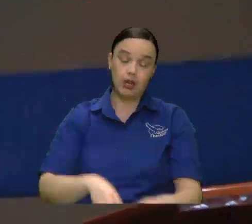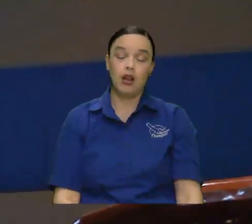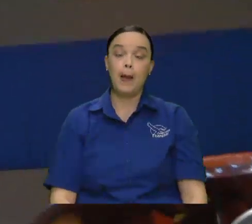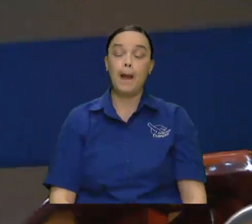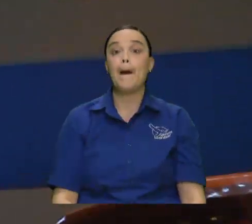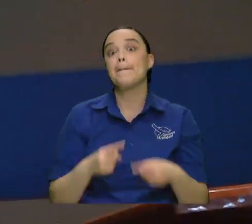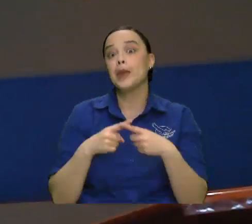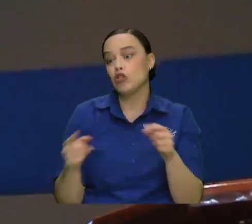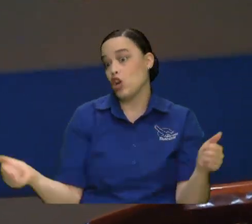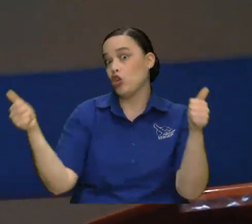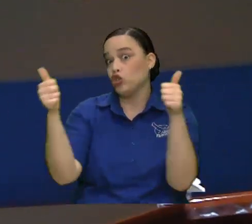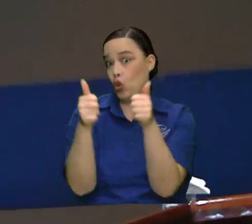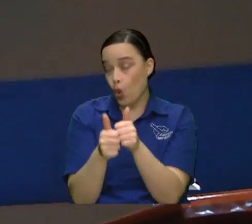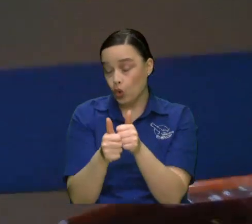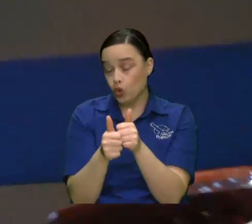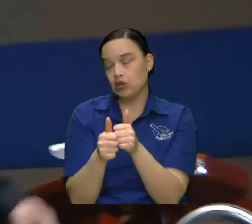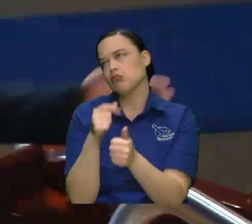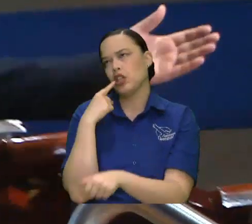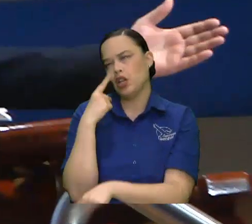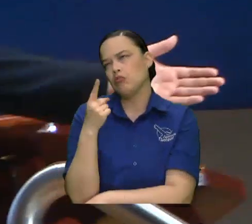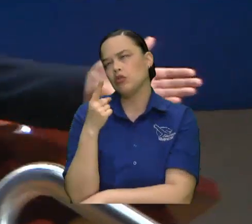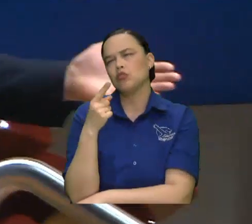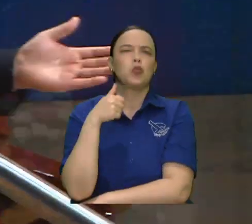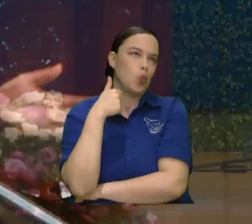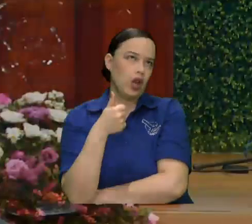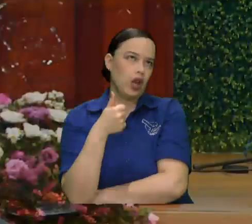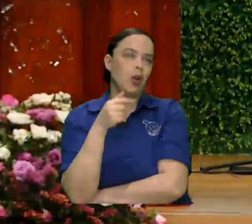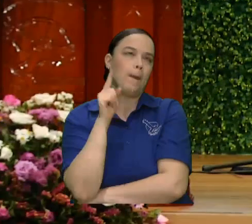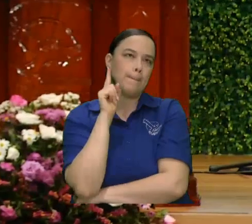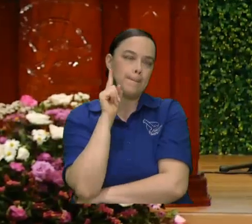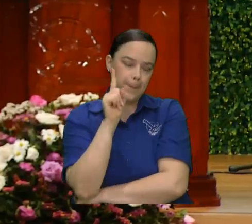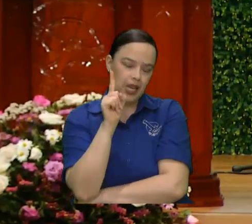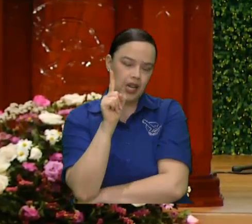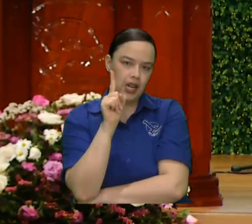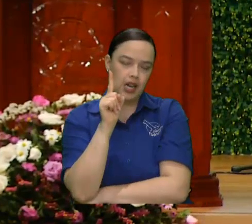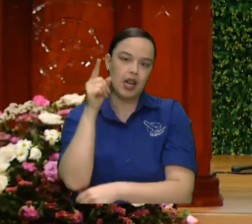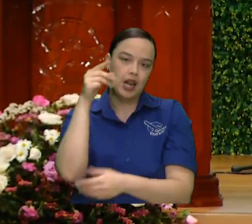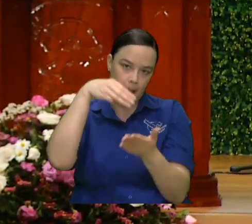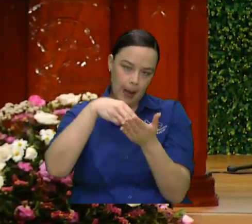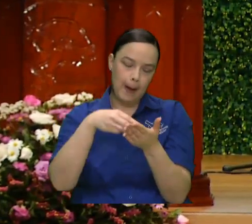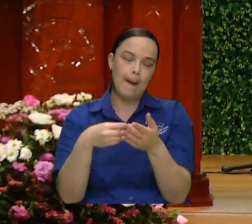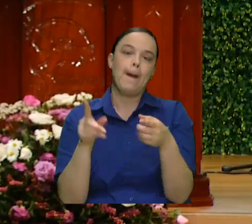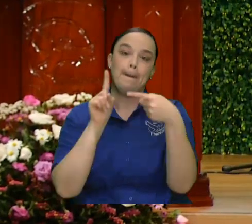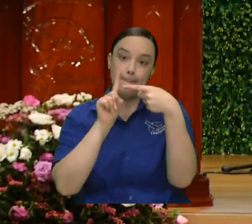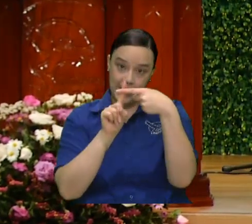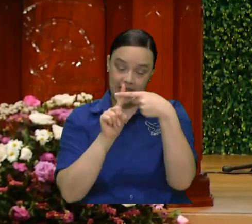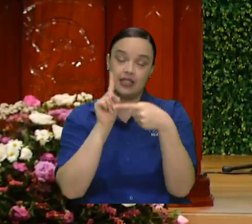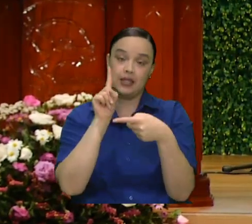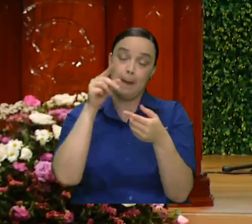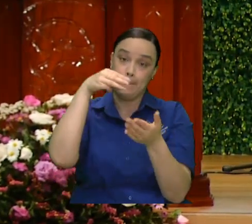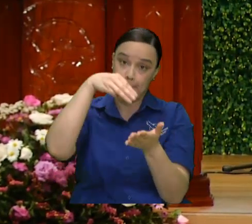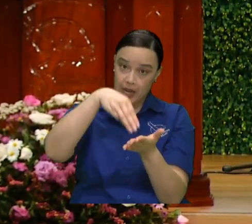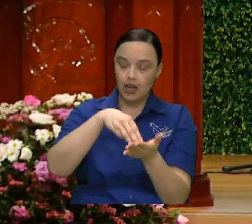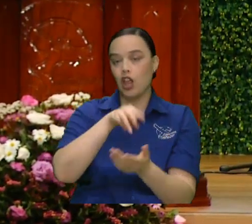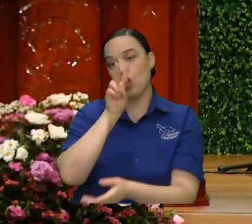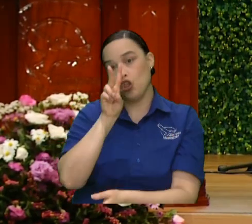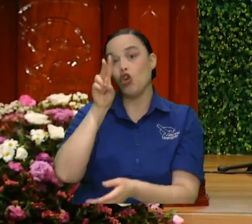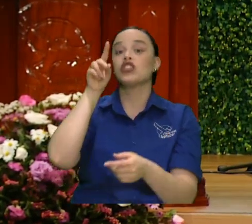si los junta diríamos ok mil más mil son dos mil sin embargo aquí viene el minister el